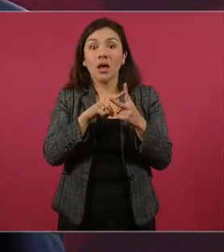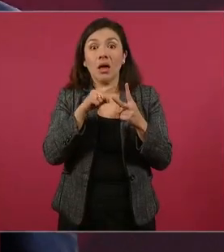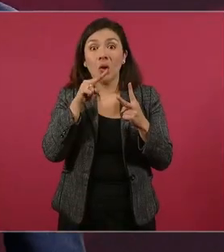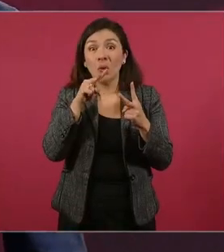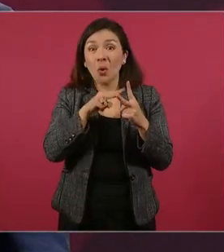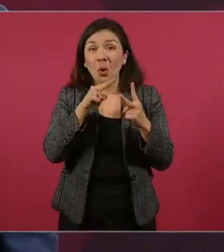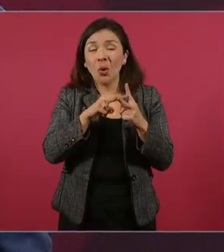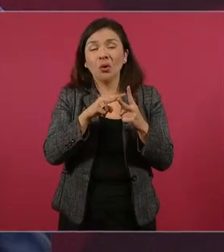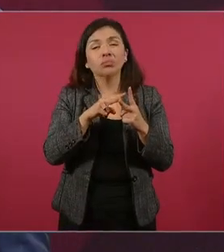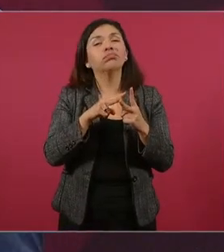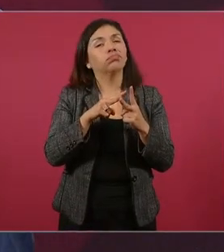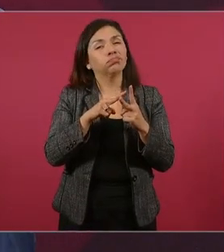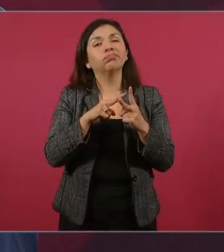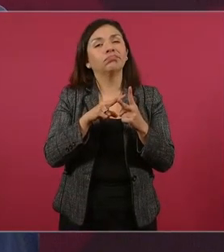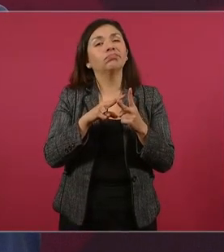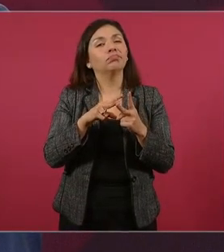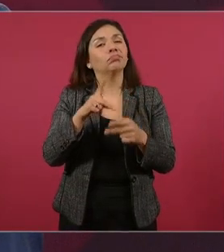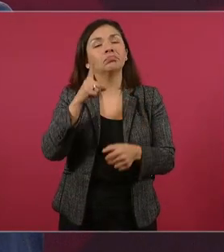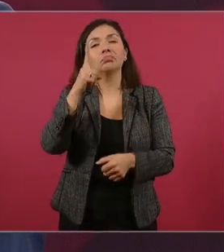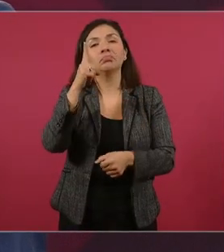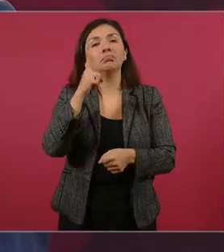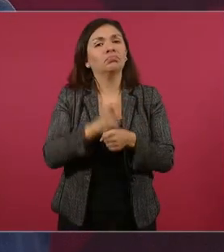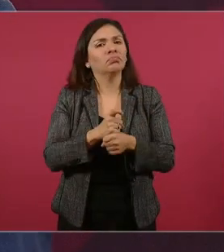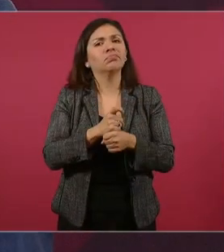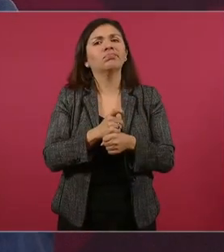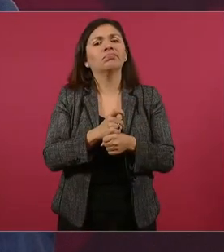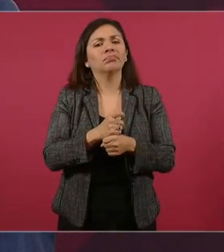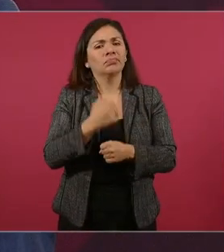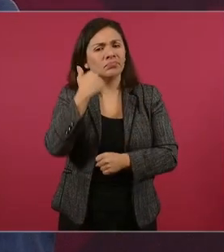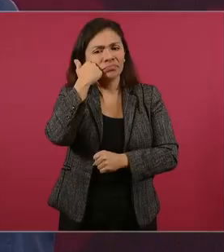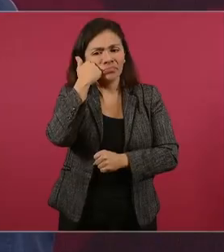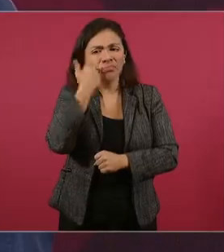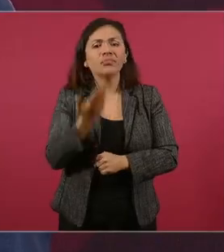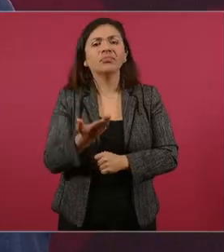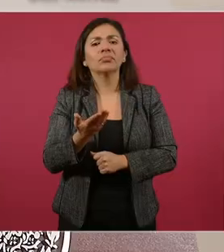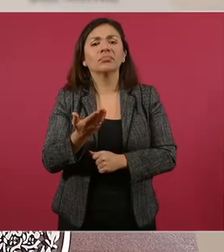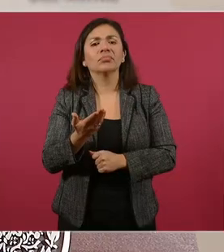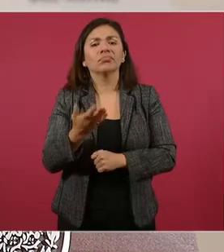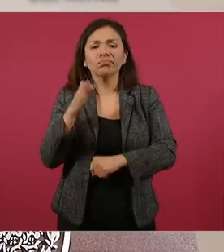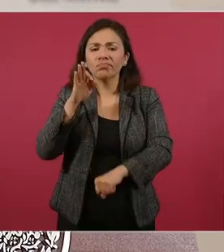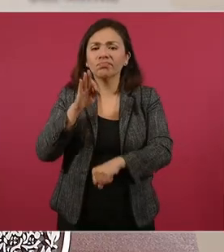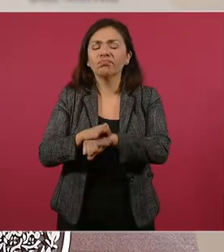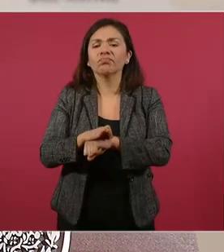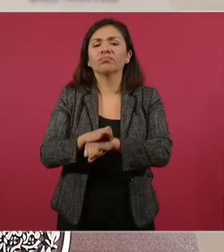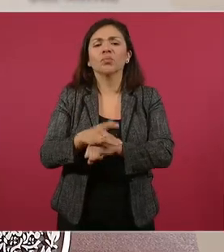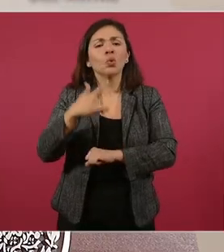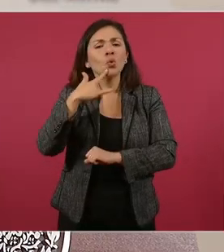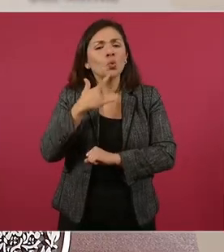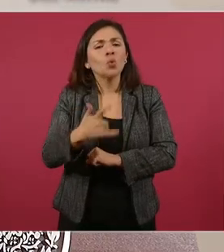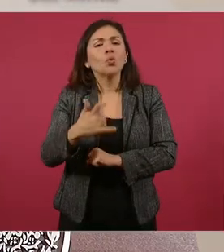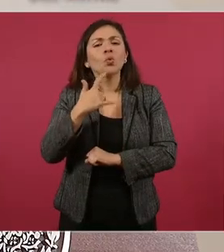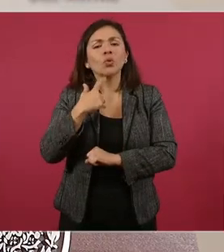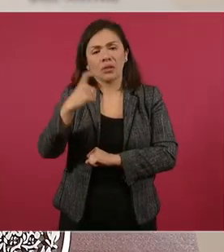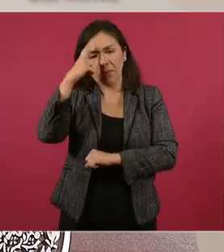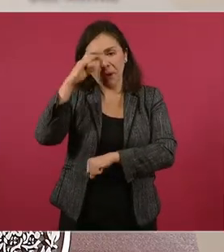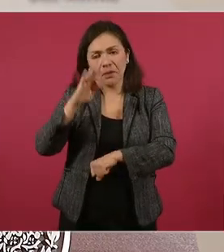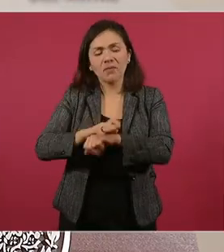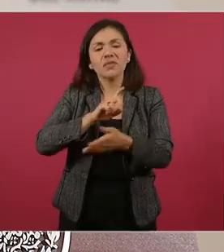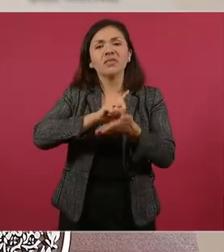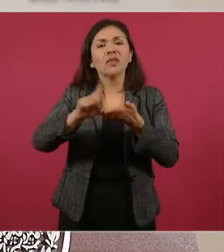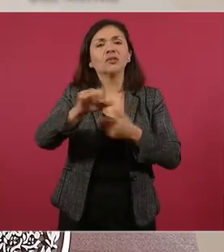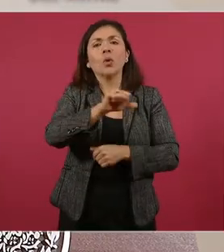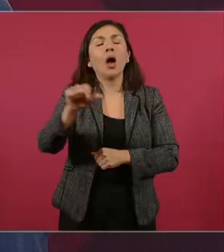los primeros en luchar por los derechos de las